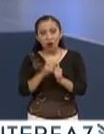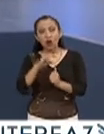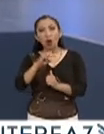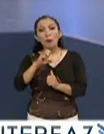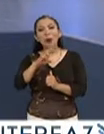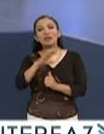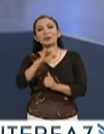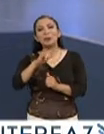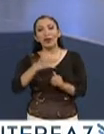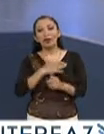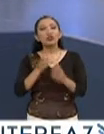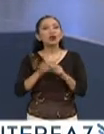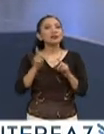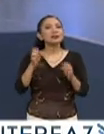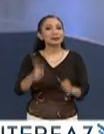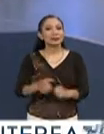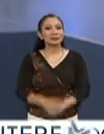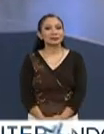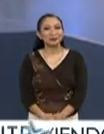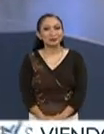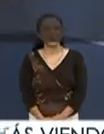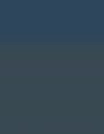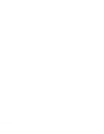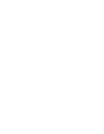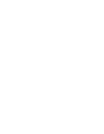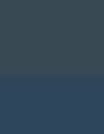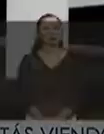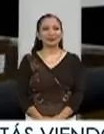Omar Cepeda. Omar, ¿dónde te encuentras?